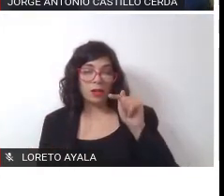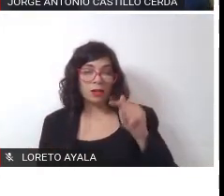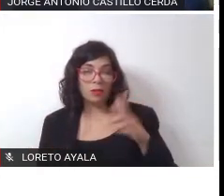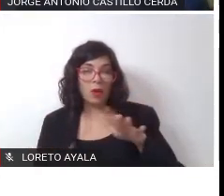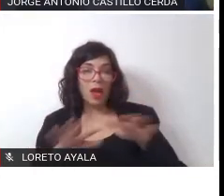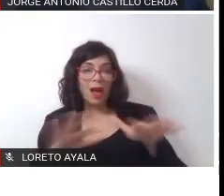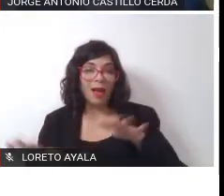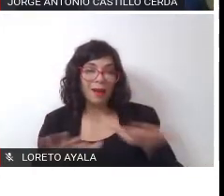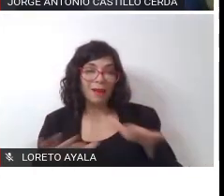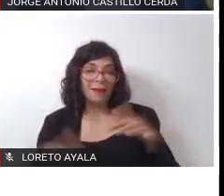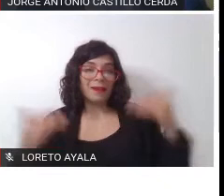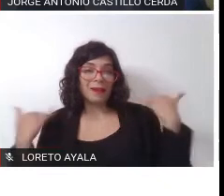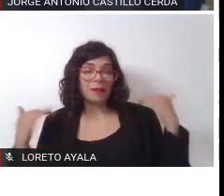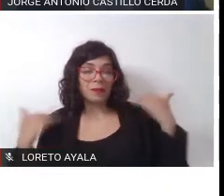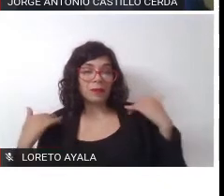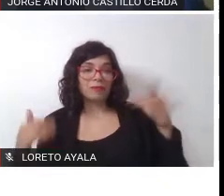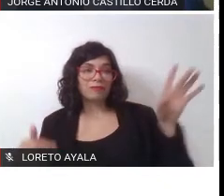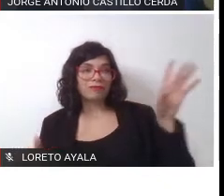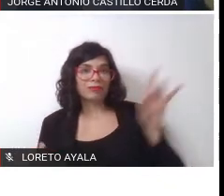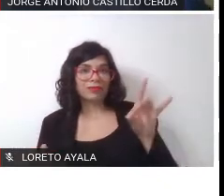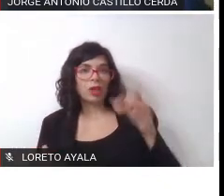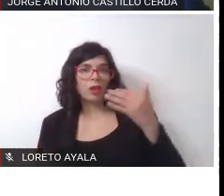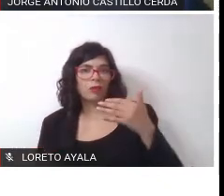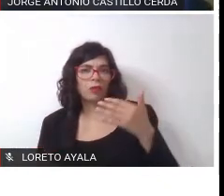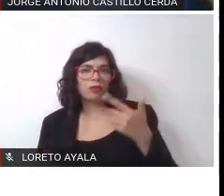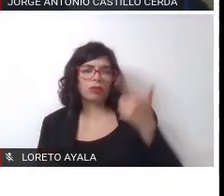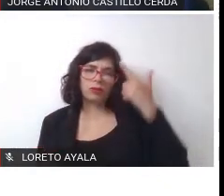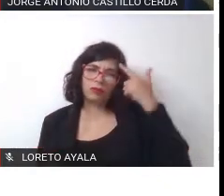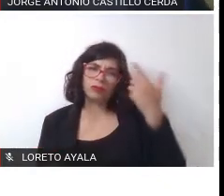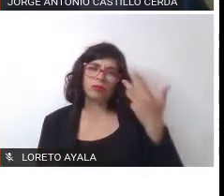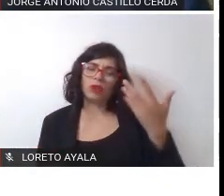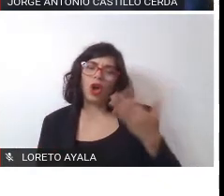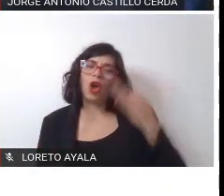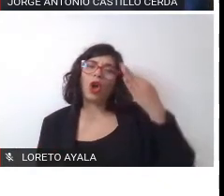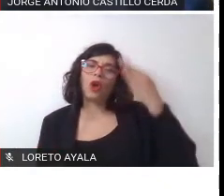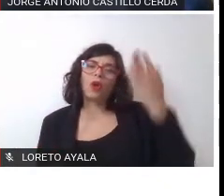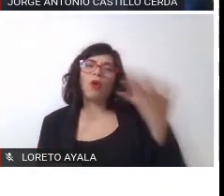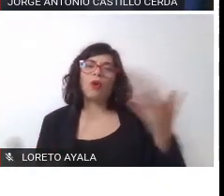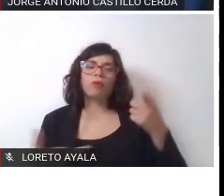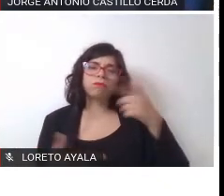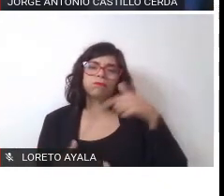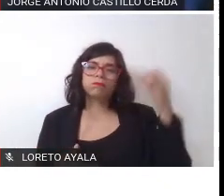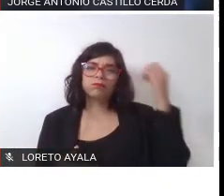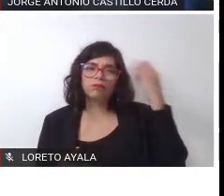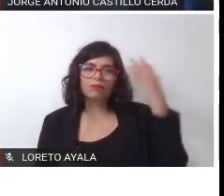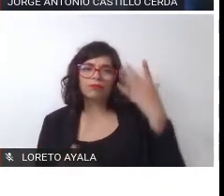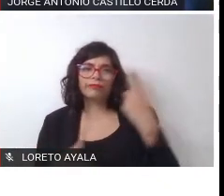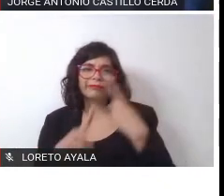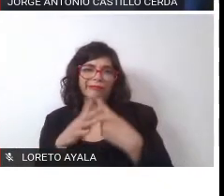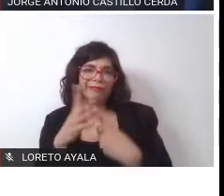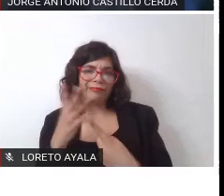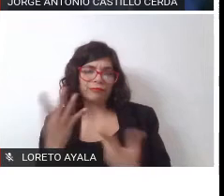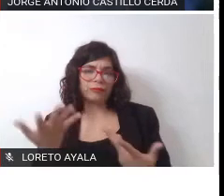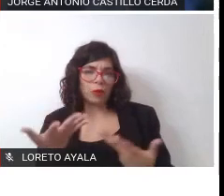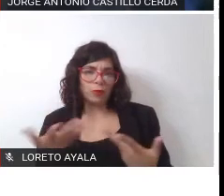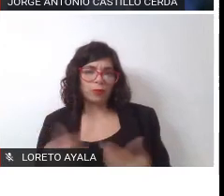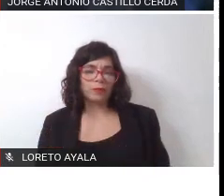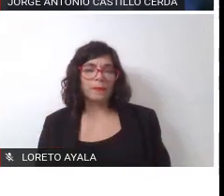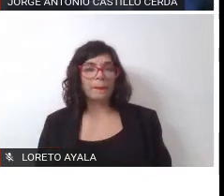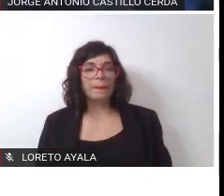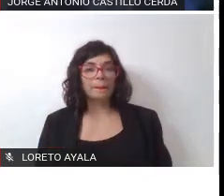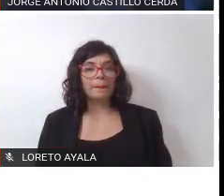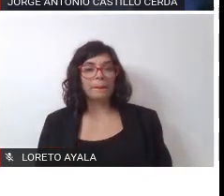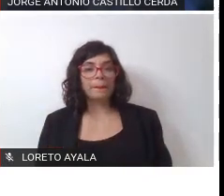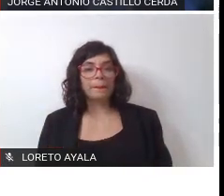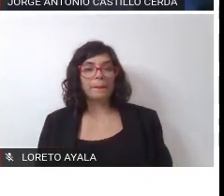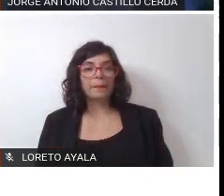actividad física y de la educación física para, en concordancia con los aprendizajes, ¿ya? Perfeccionamiento, tener claridad